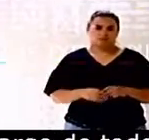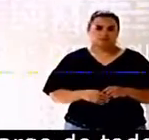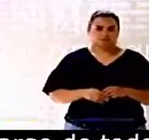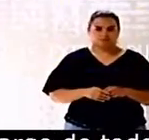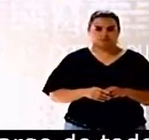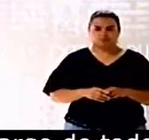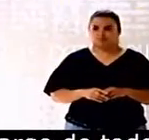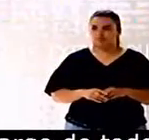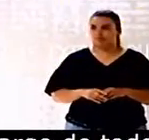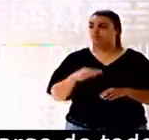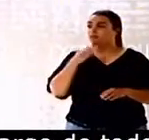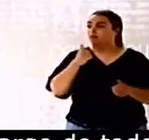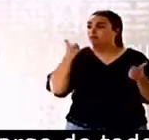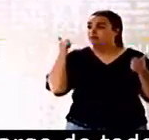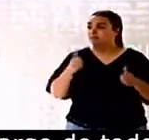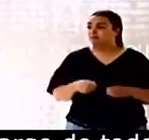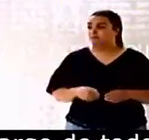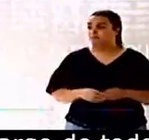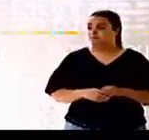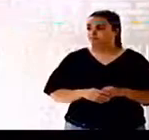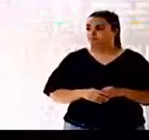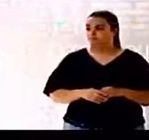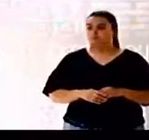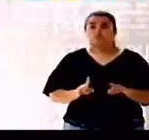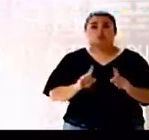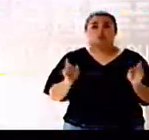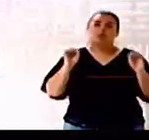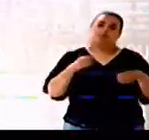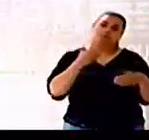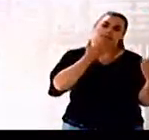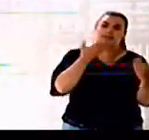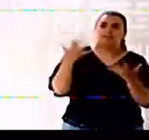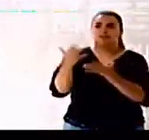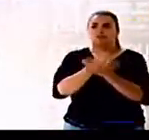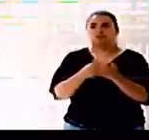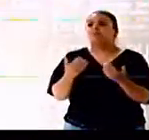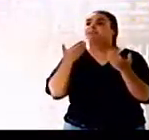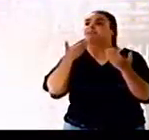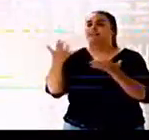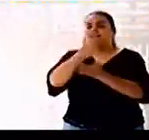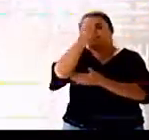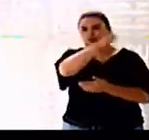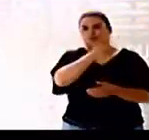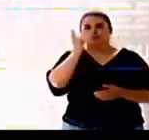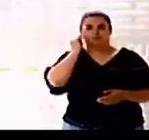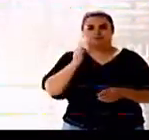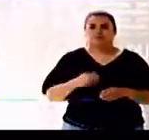¿Alguna pregunta más? ¿No? Pues muchas gracias a todos. Muchas gracias a todos y todas.